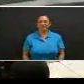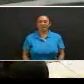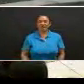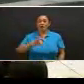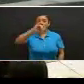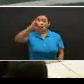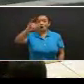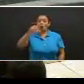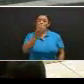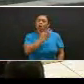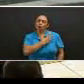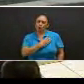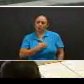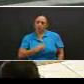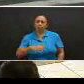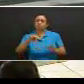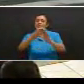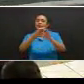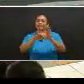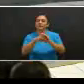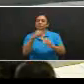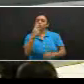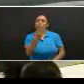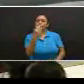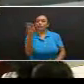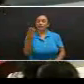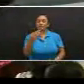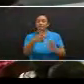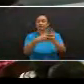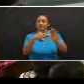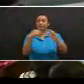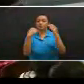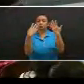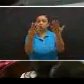Job, capítulo número 33 y verso número 14 dice: